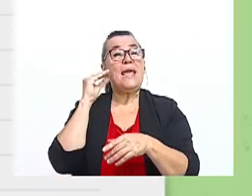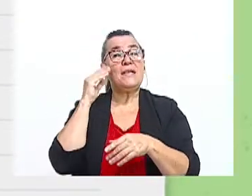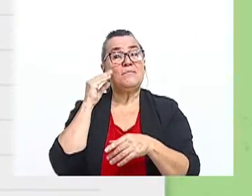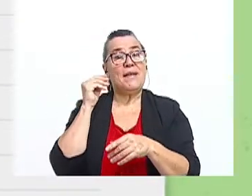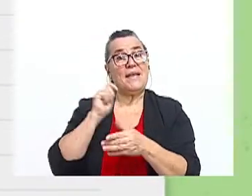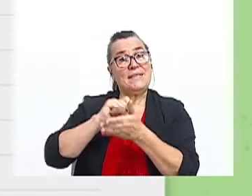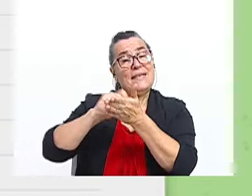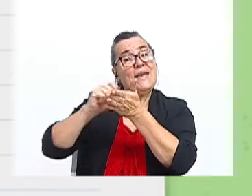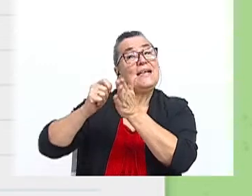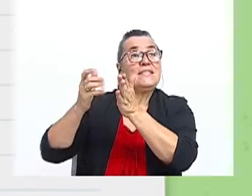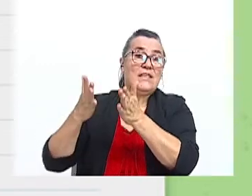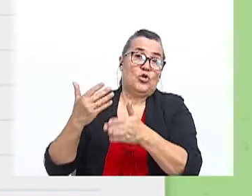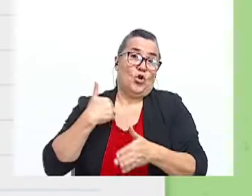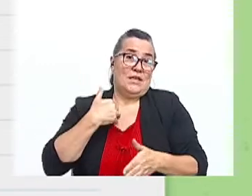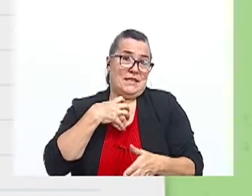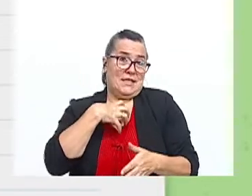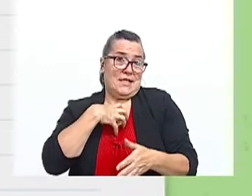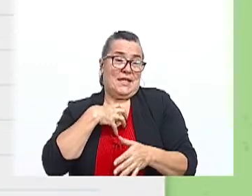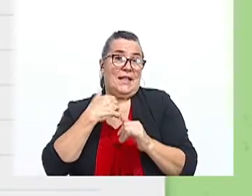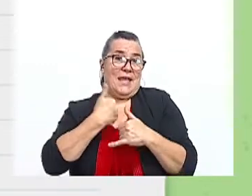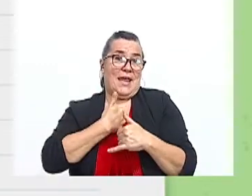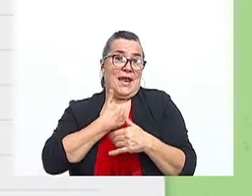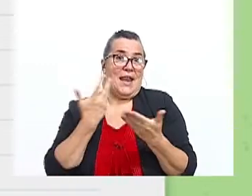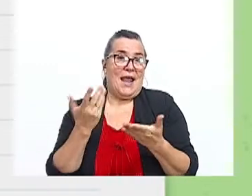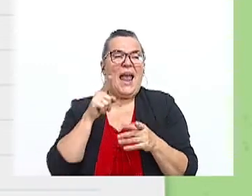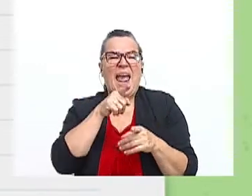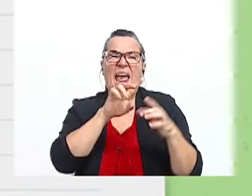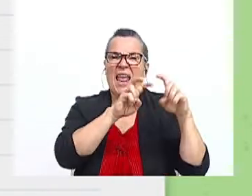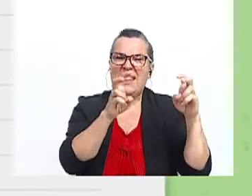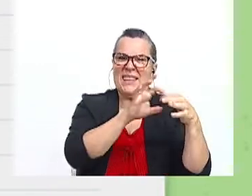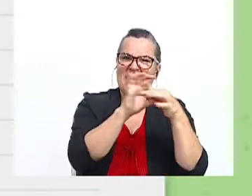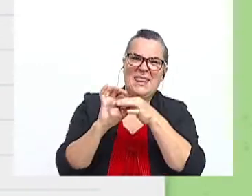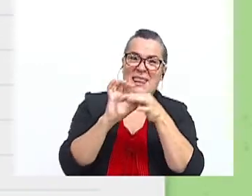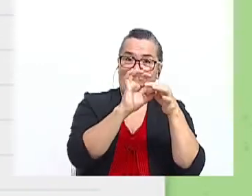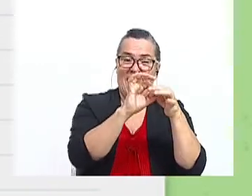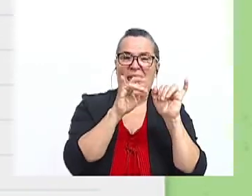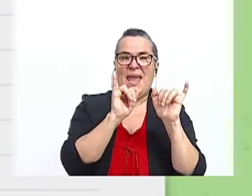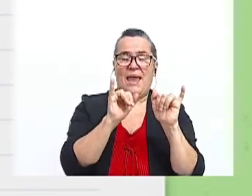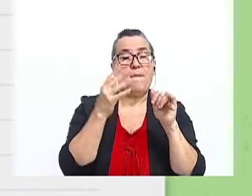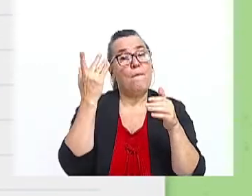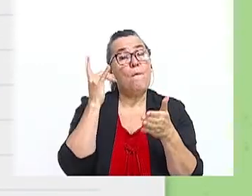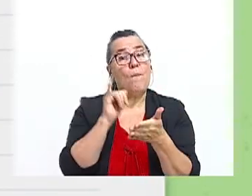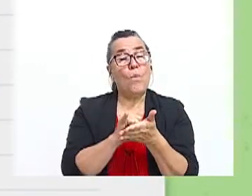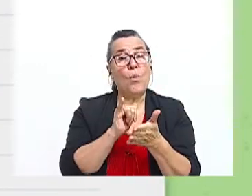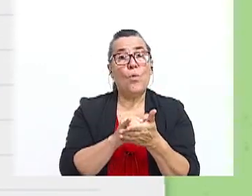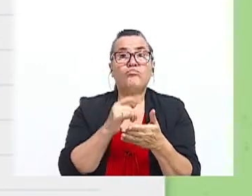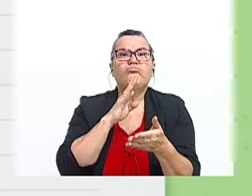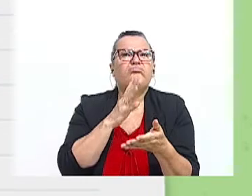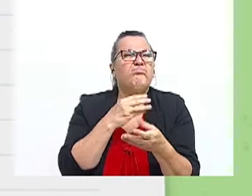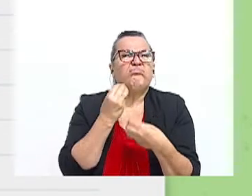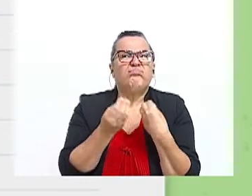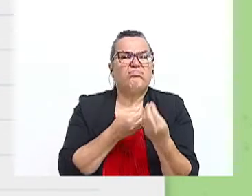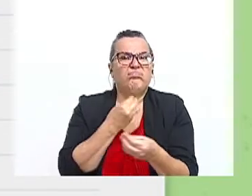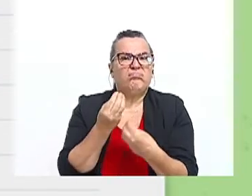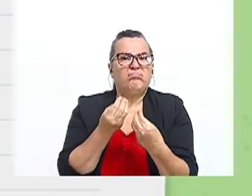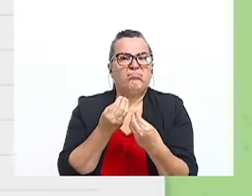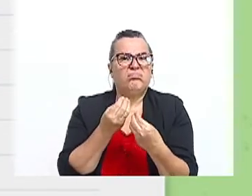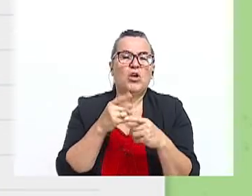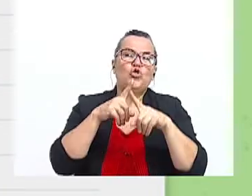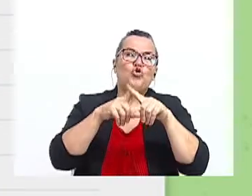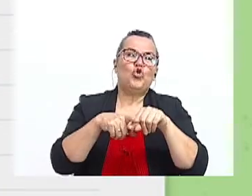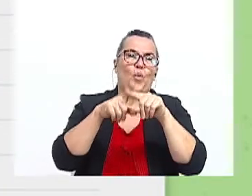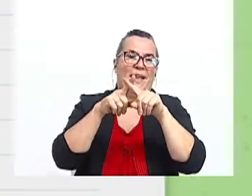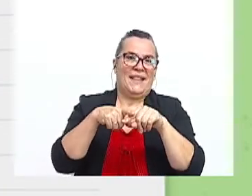los escritores tengan sobre ese tema determinado. Por ello, se habla de que es